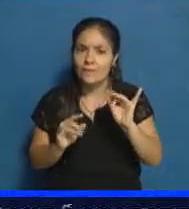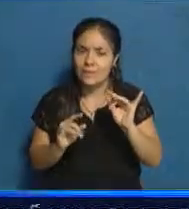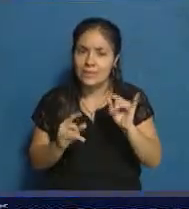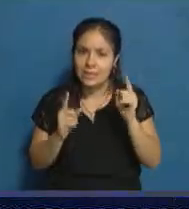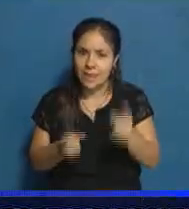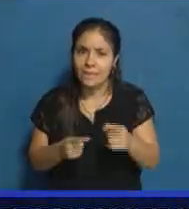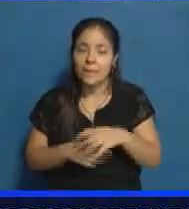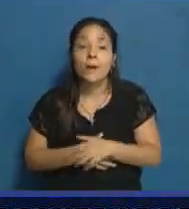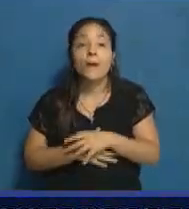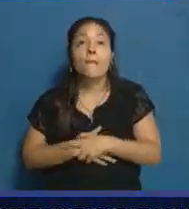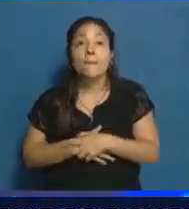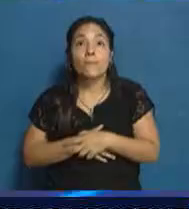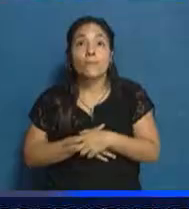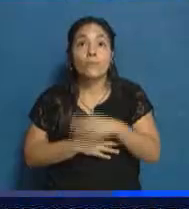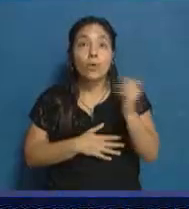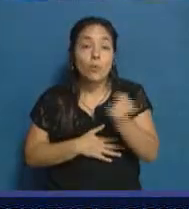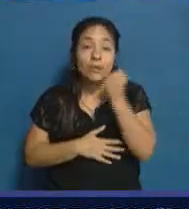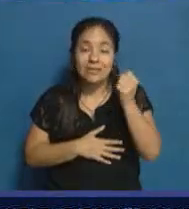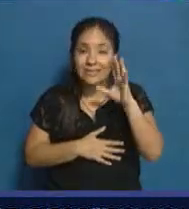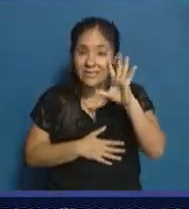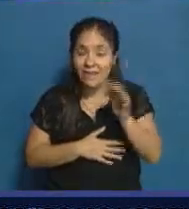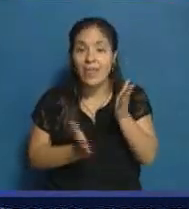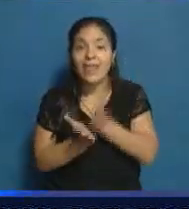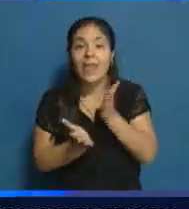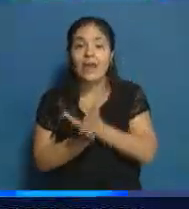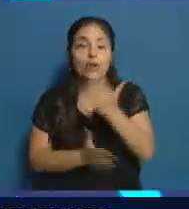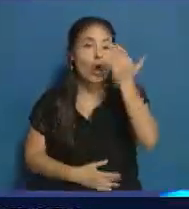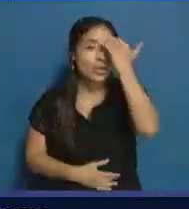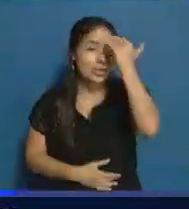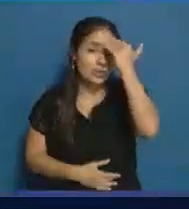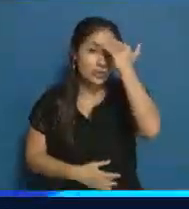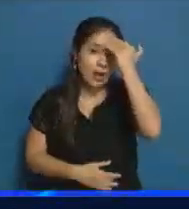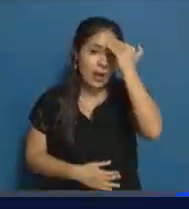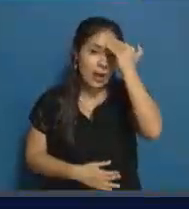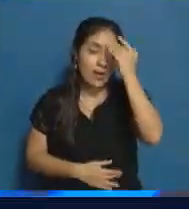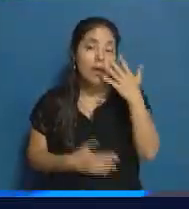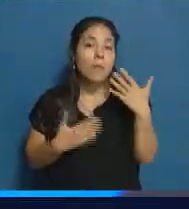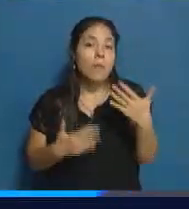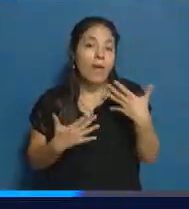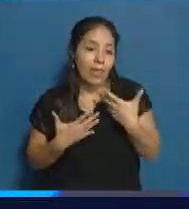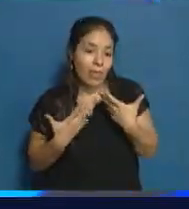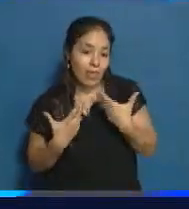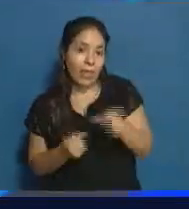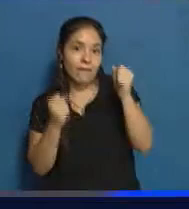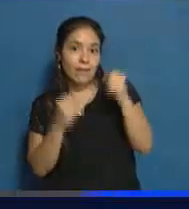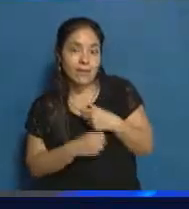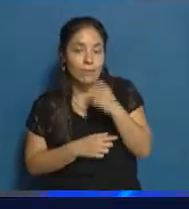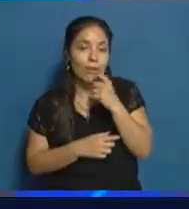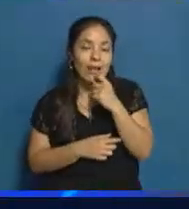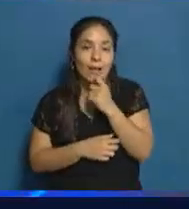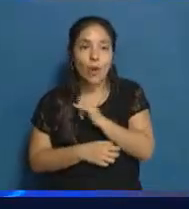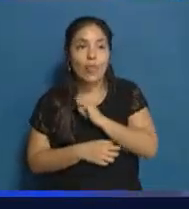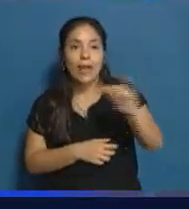en cuenta la garantía constitucional de los derechos también y de la posibilidad de defenderse de las acusaciones